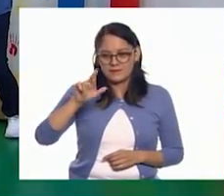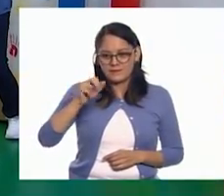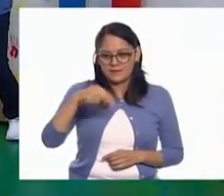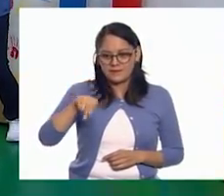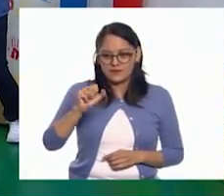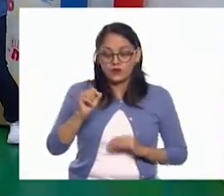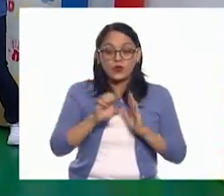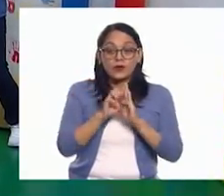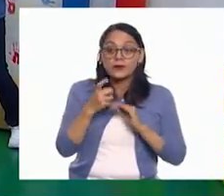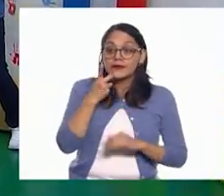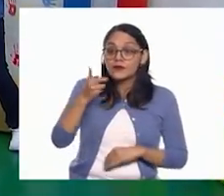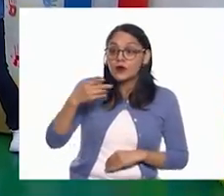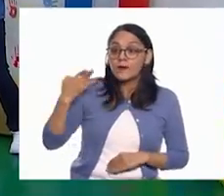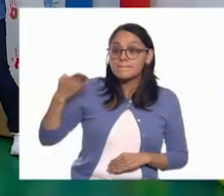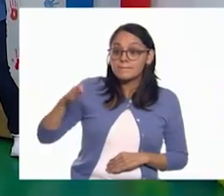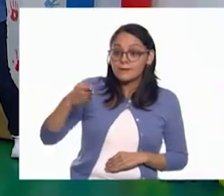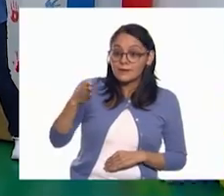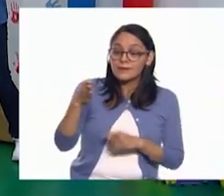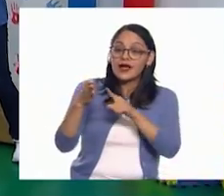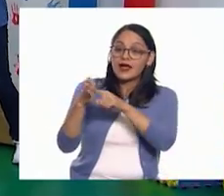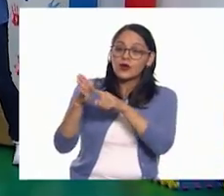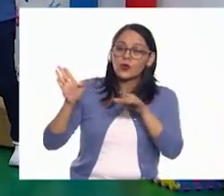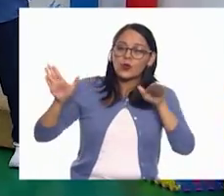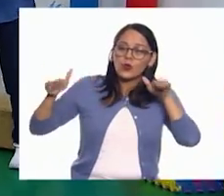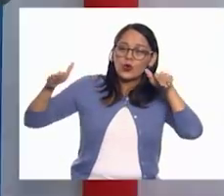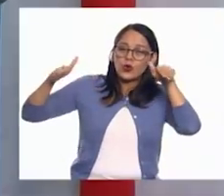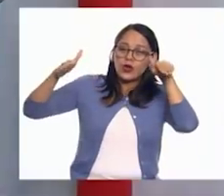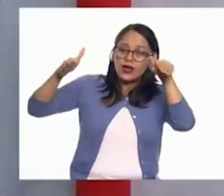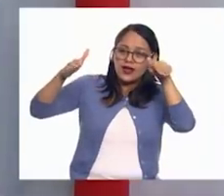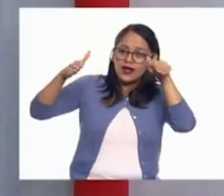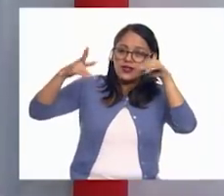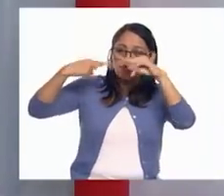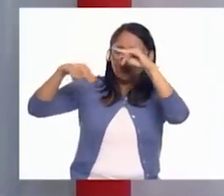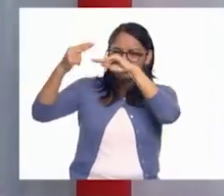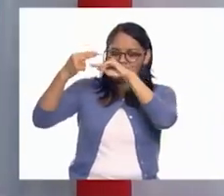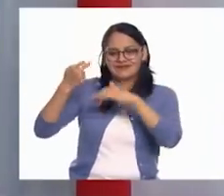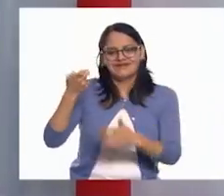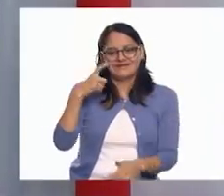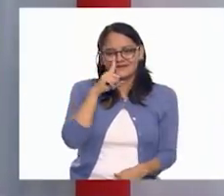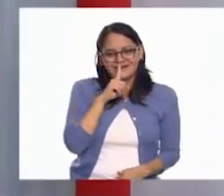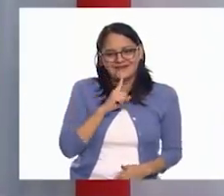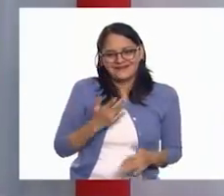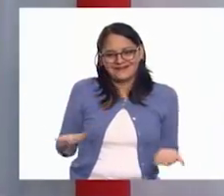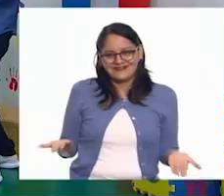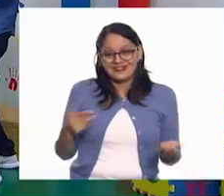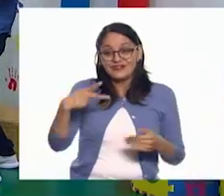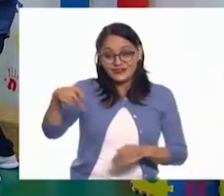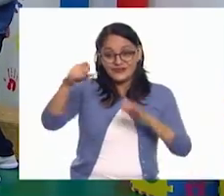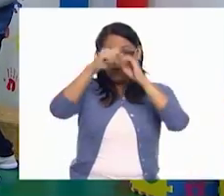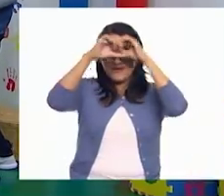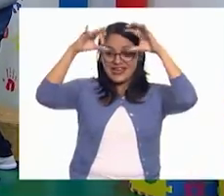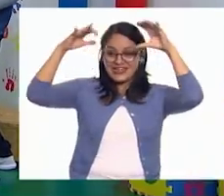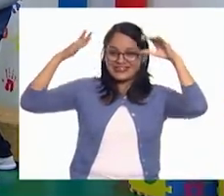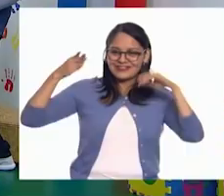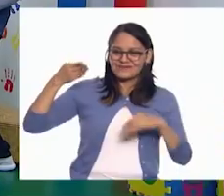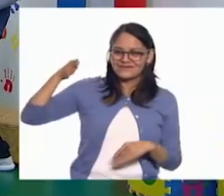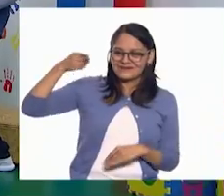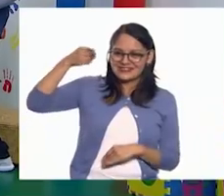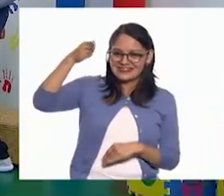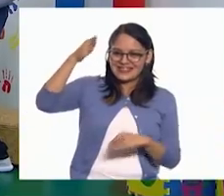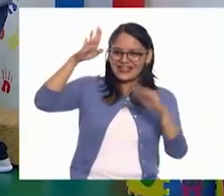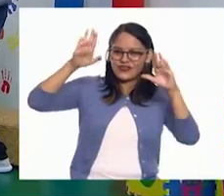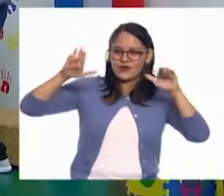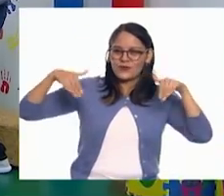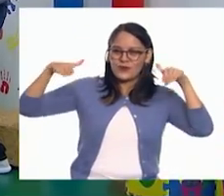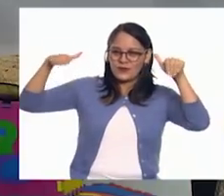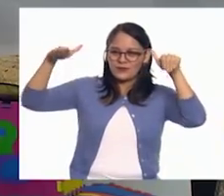un pescado volando cerca de la nube, es una mentira, pero... Pues, ¿te lo imaginaste? ¿Te imaginaste el pescado? Pude